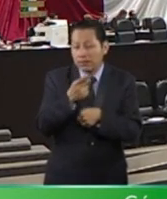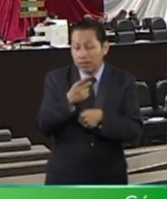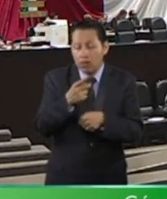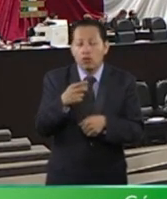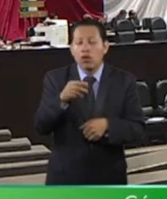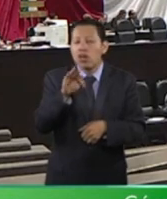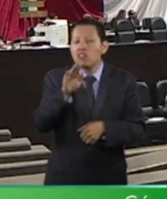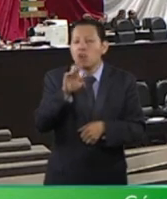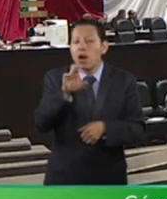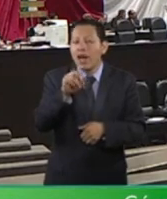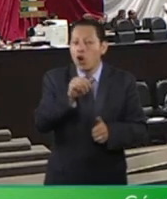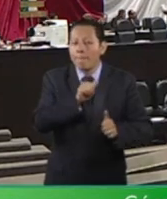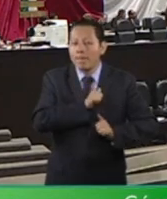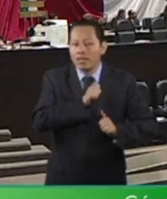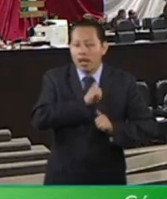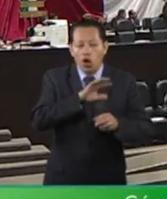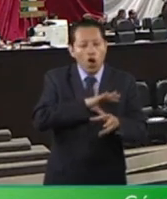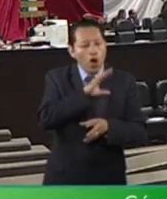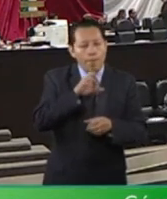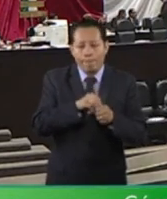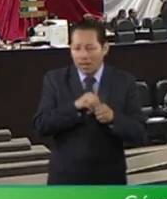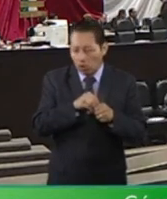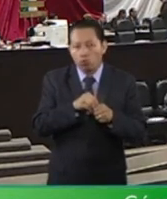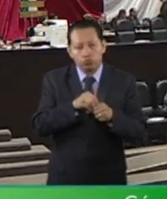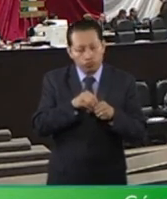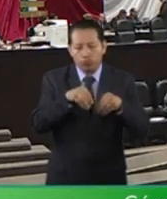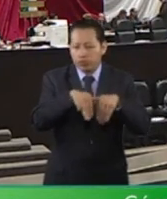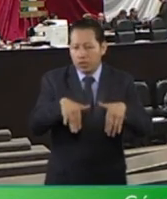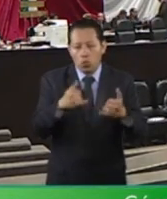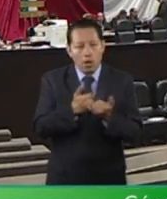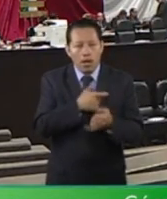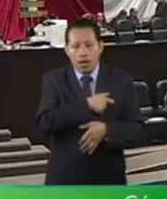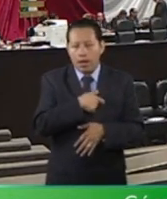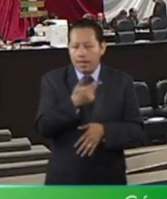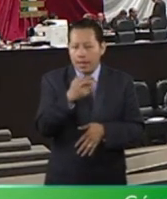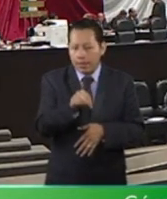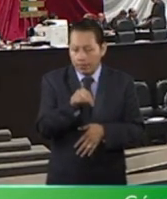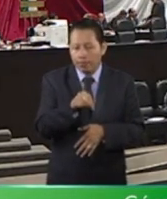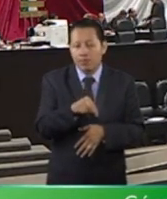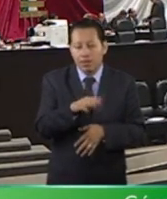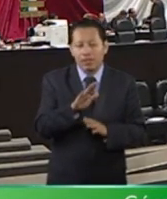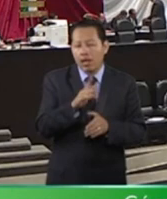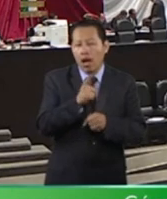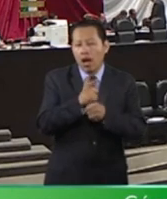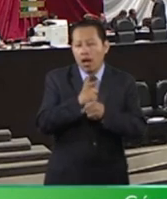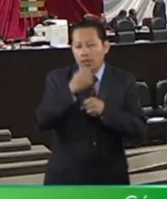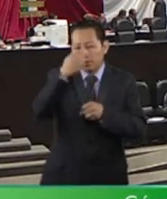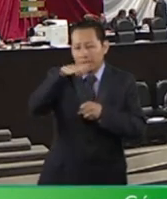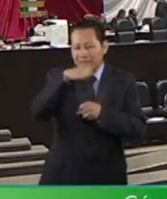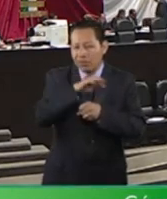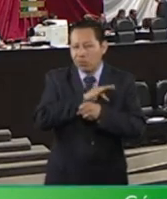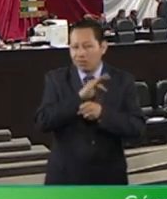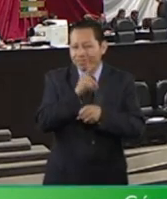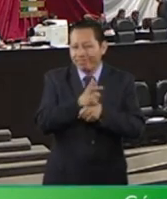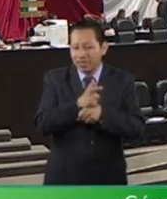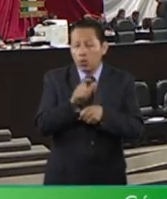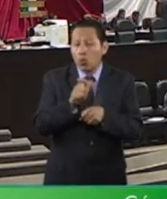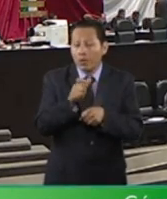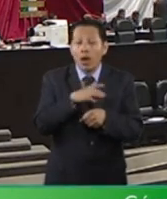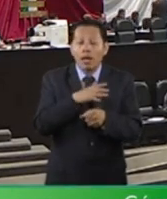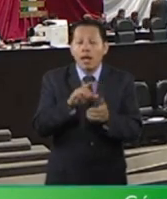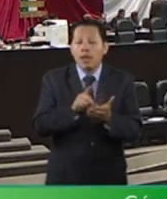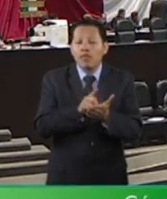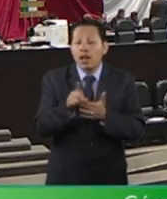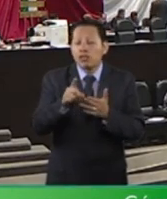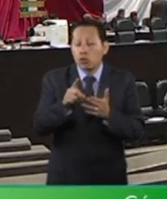militar a toda la Fuerza Armada Permanente y a la Guardia Nacional. La experiencia deja claro que ante cualquier acto violatorio